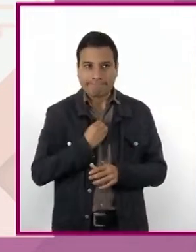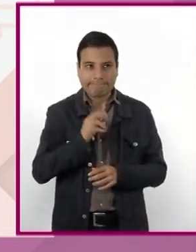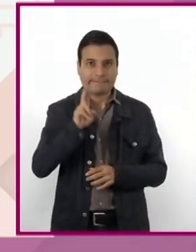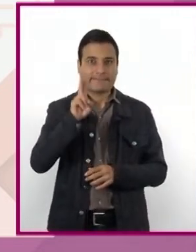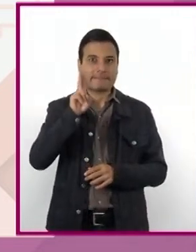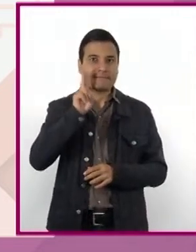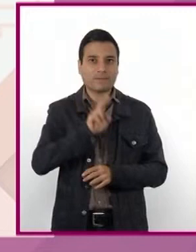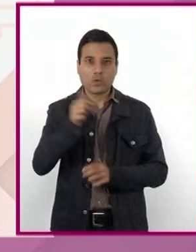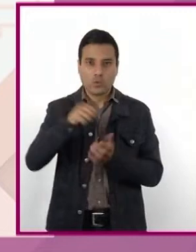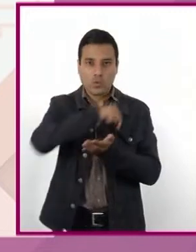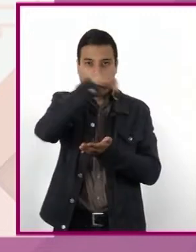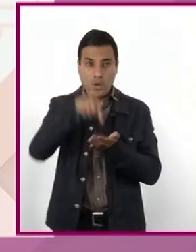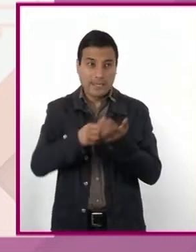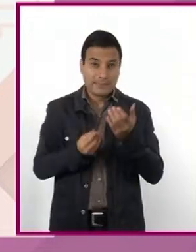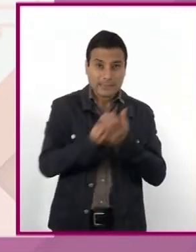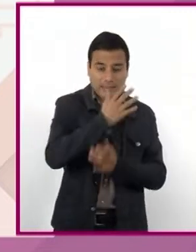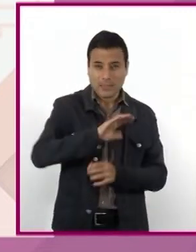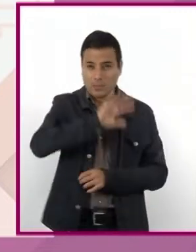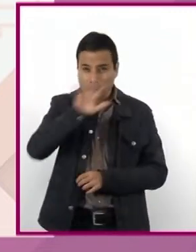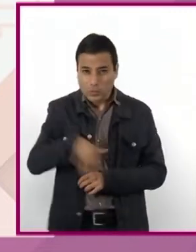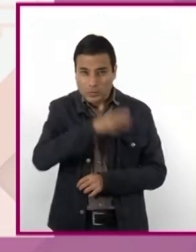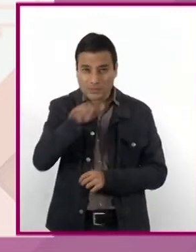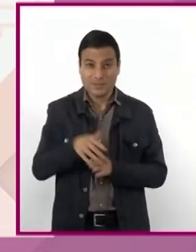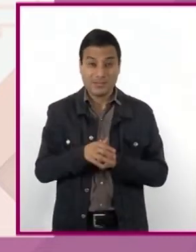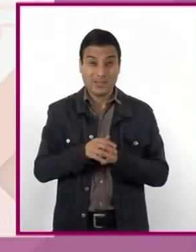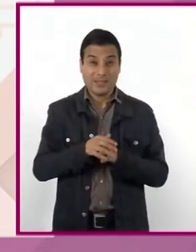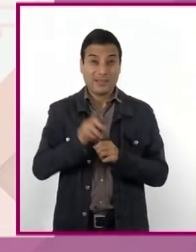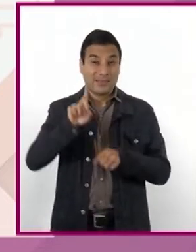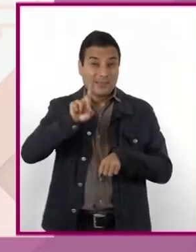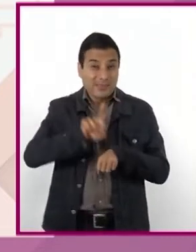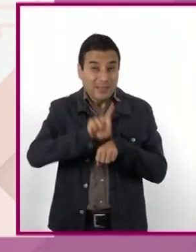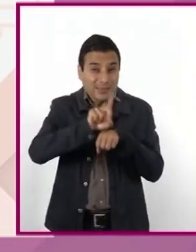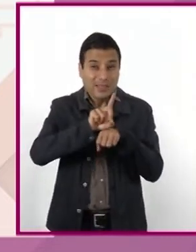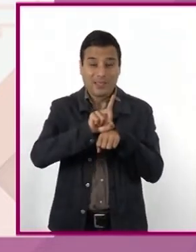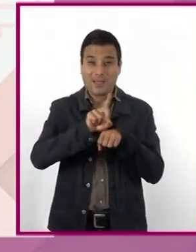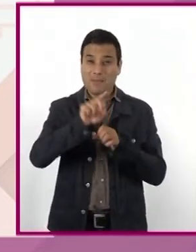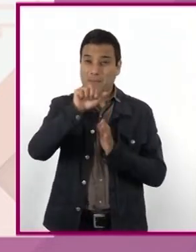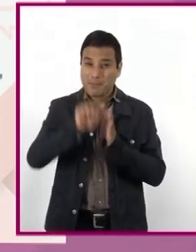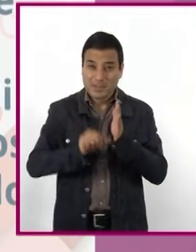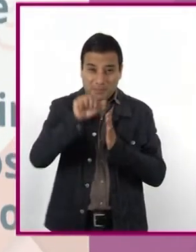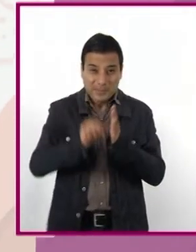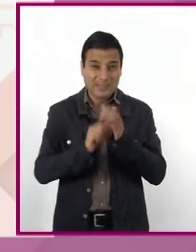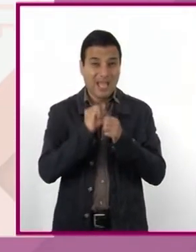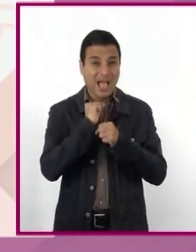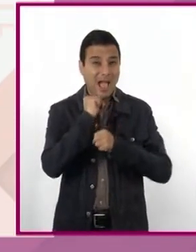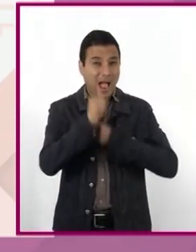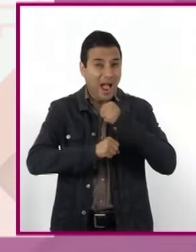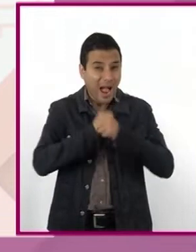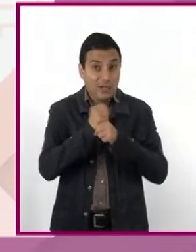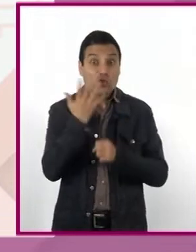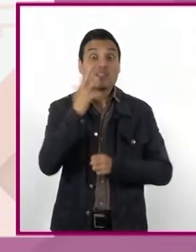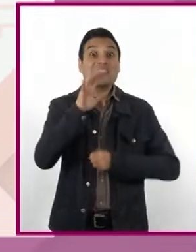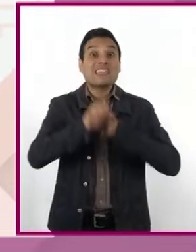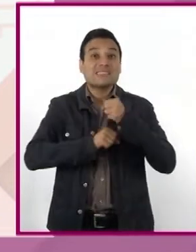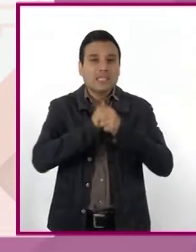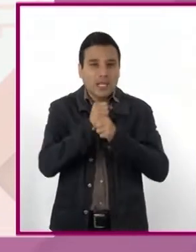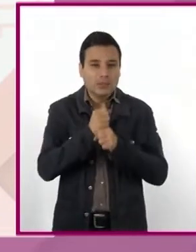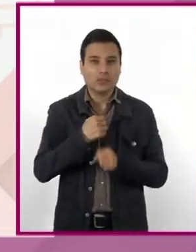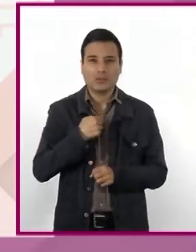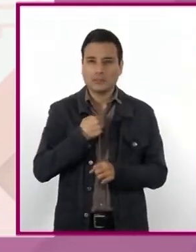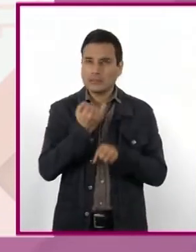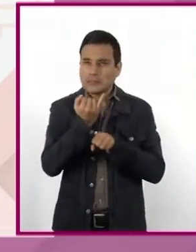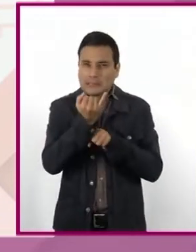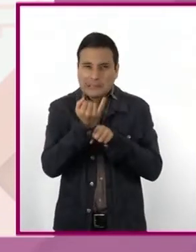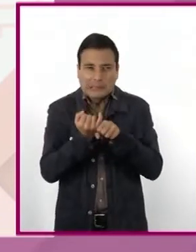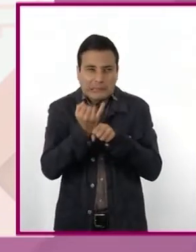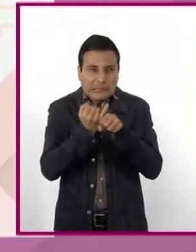días, meses, años, décadas. Fui descubriendo nuevas cosas acerca del universo y de